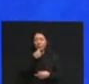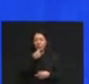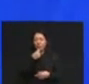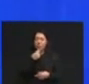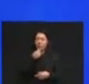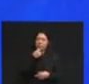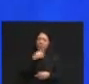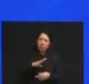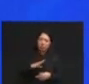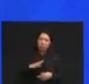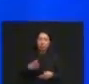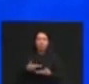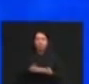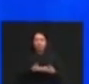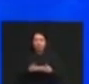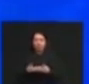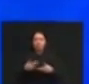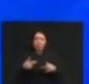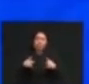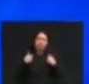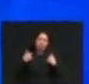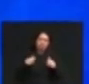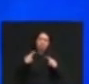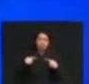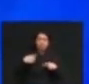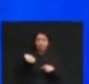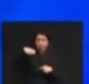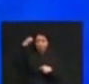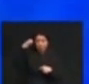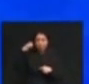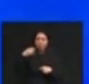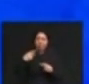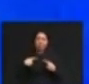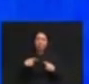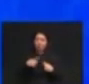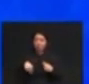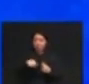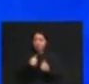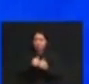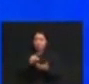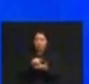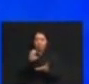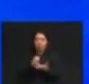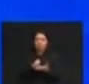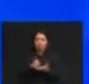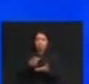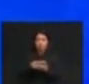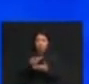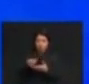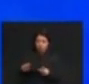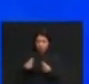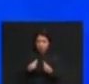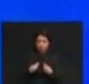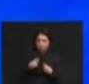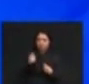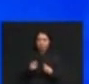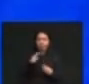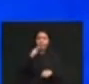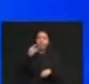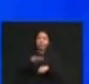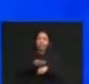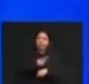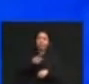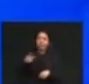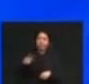con discapacidad. Para nosotros, este premio es un honor y una gran responsabilidad que reafirma nuestro compromiso